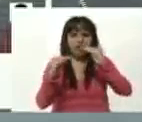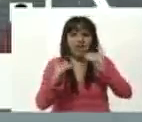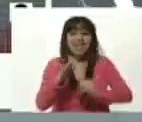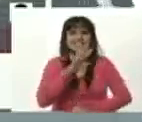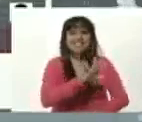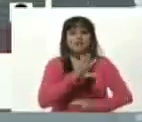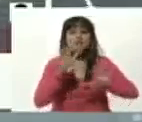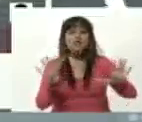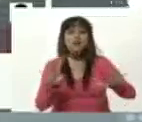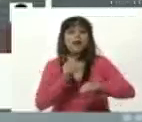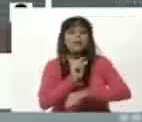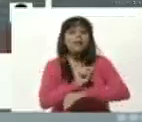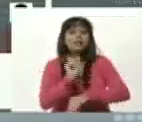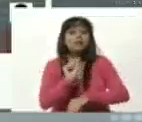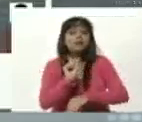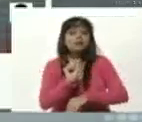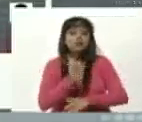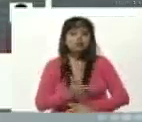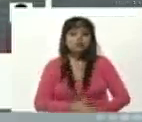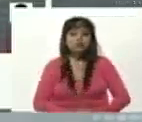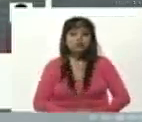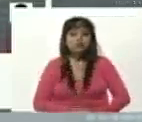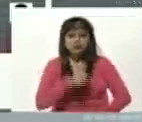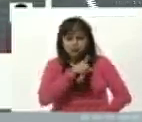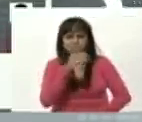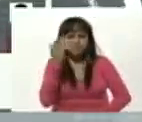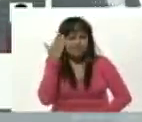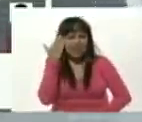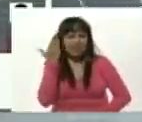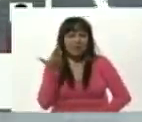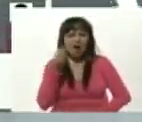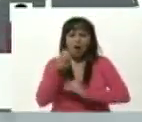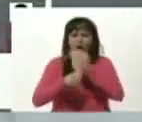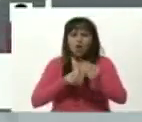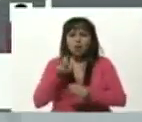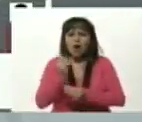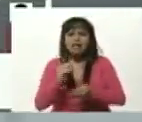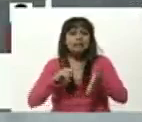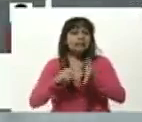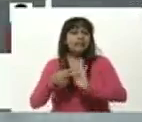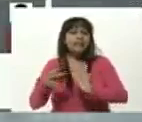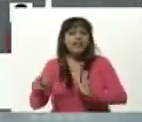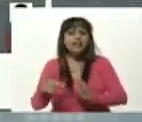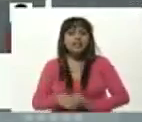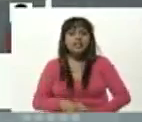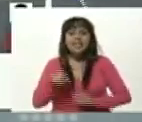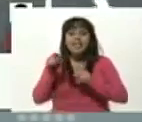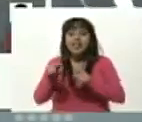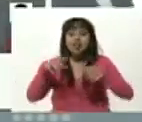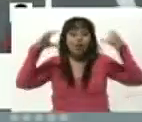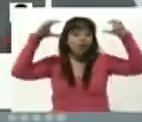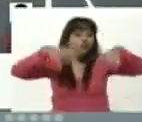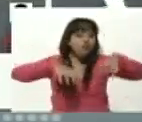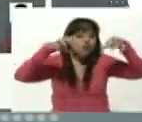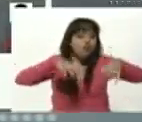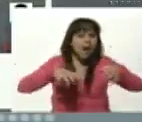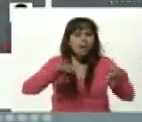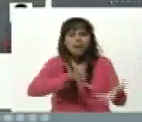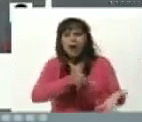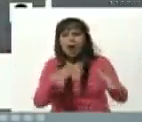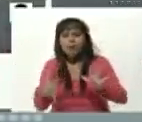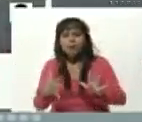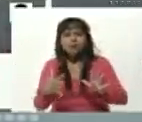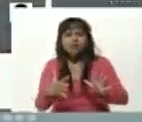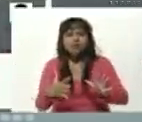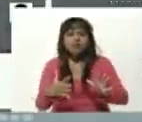59 minutos, presidente, para que usted tenga una idea de lo que significa eso. Ese es el monto de la lluvia, que